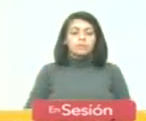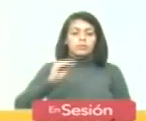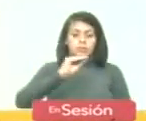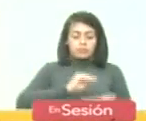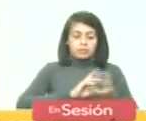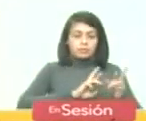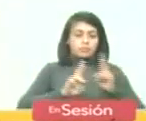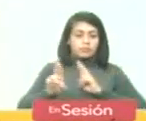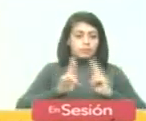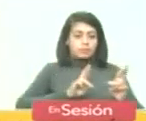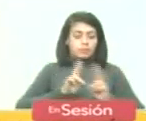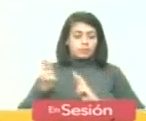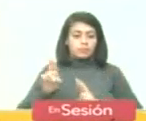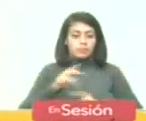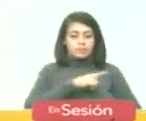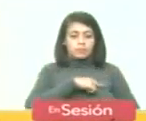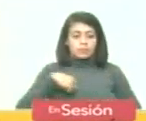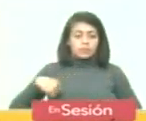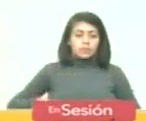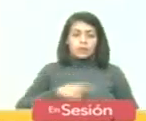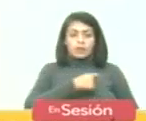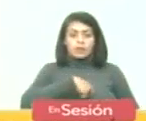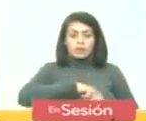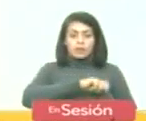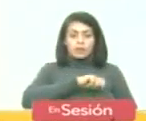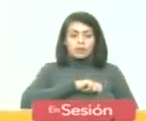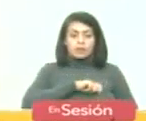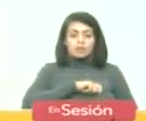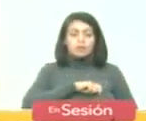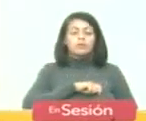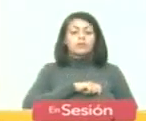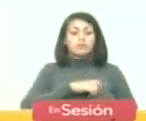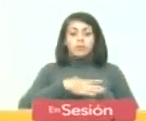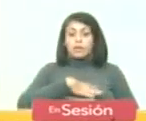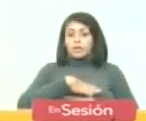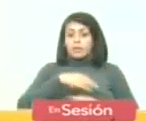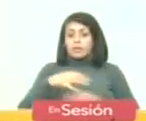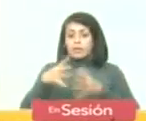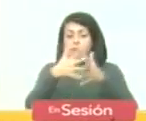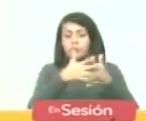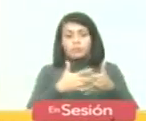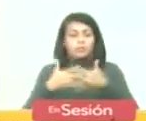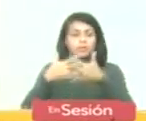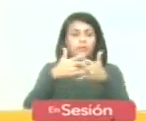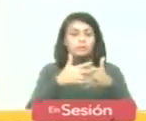las relaciones de China y Estados Unidos, por el interés de Estados Unidos de